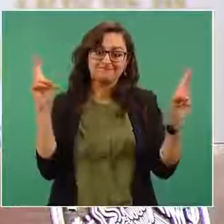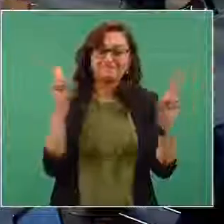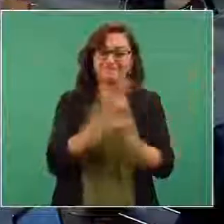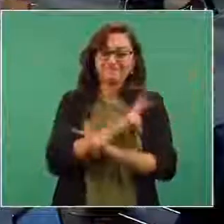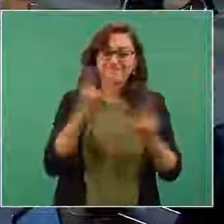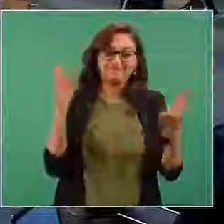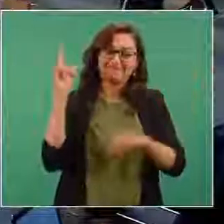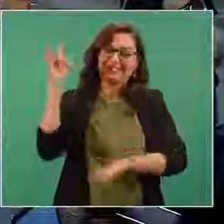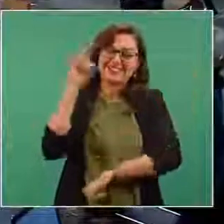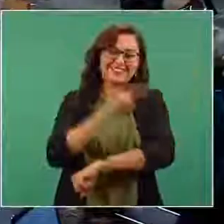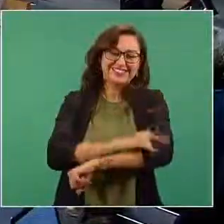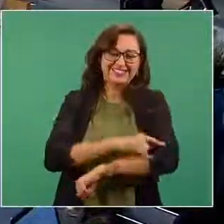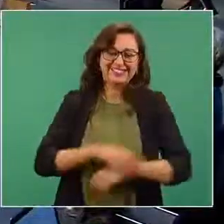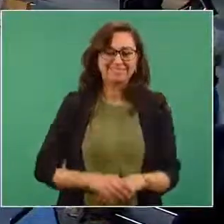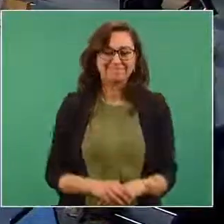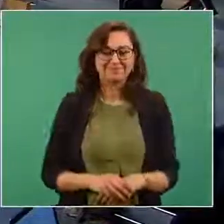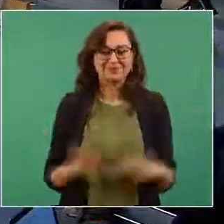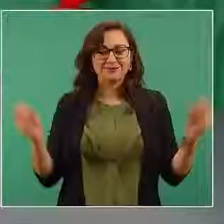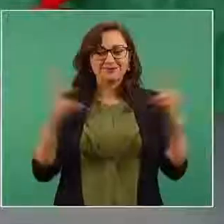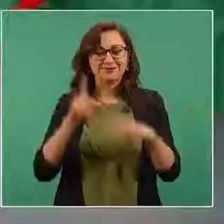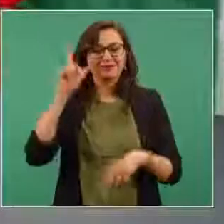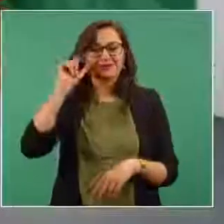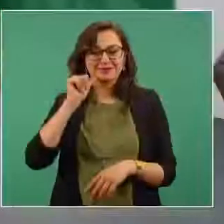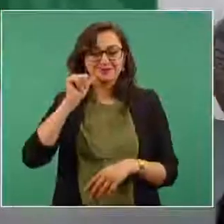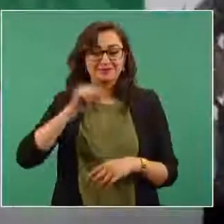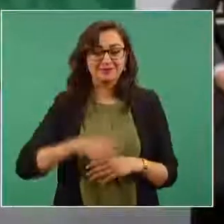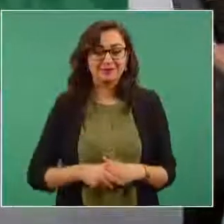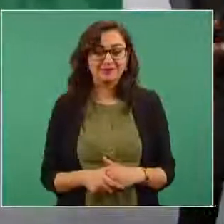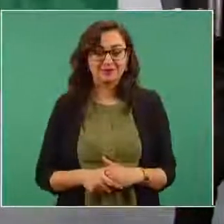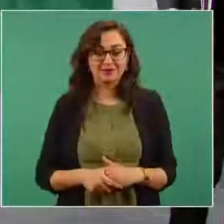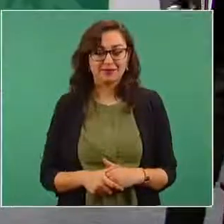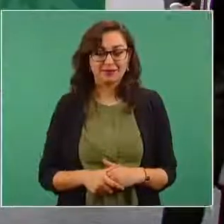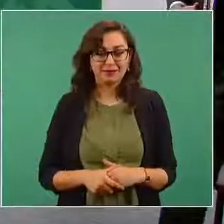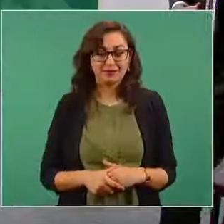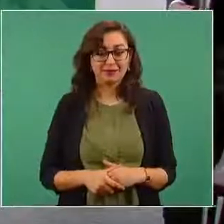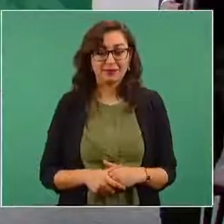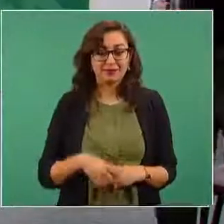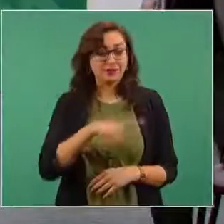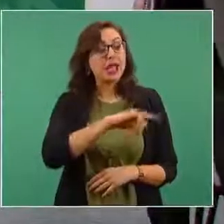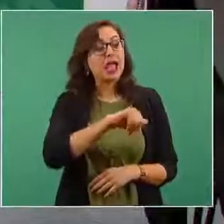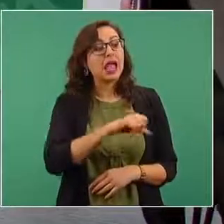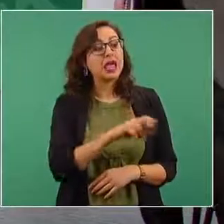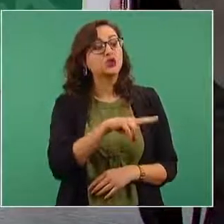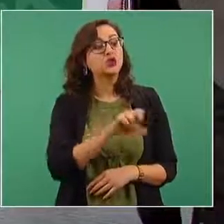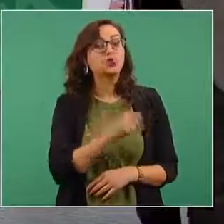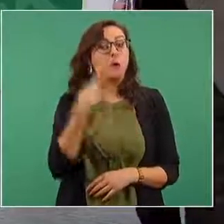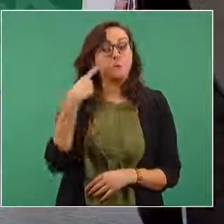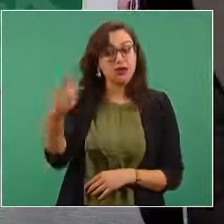Bueno, nos vemos mañana. Mañana, mira, Jesús.